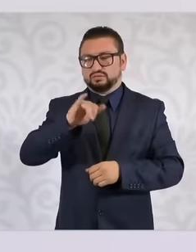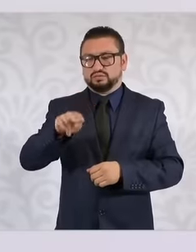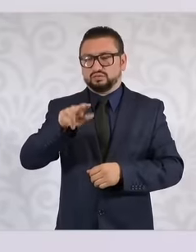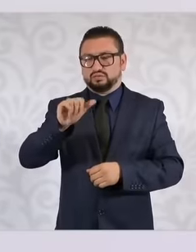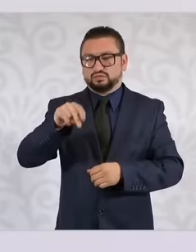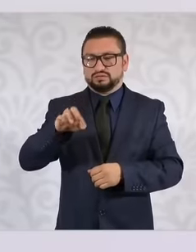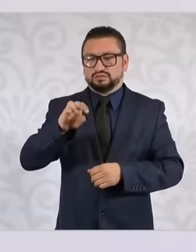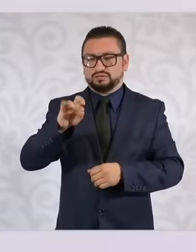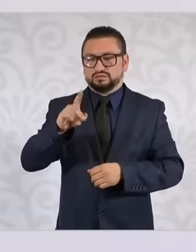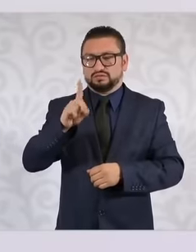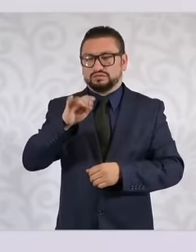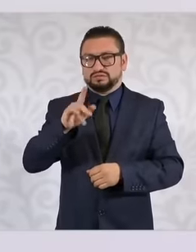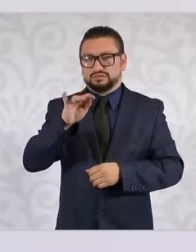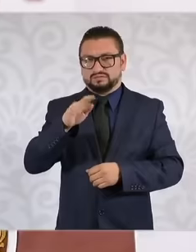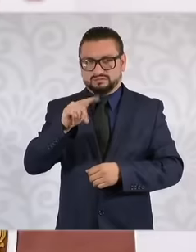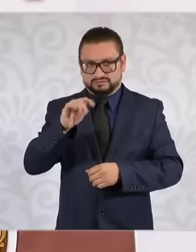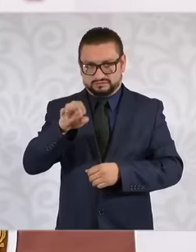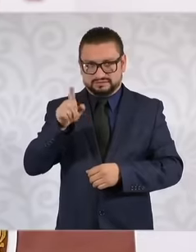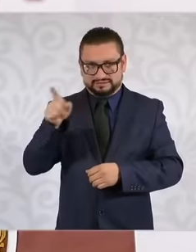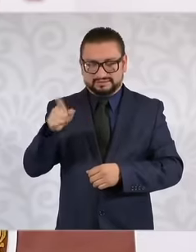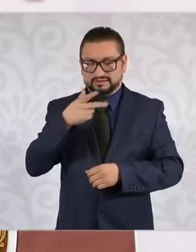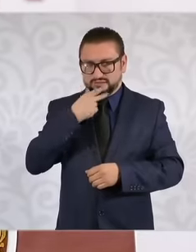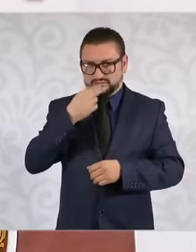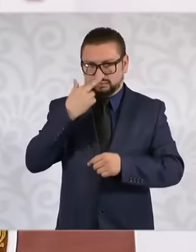la Fuente, que por cierto